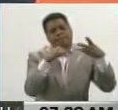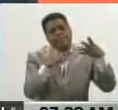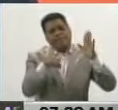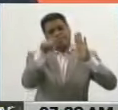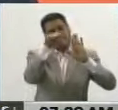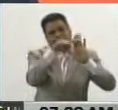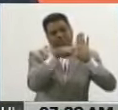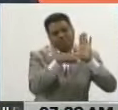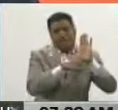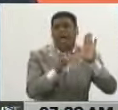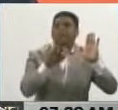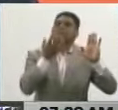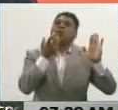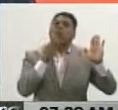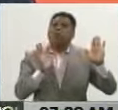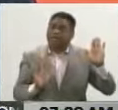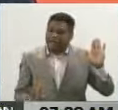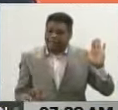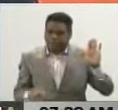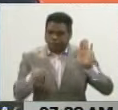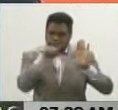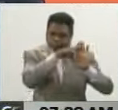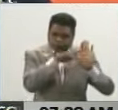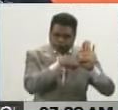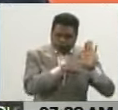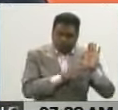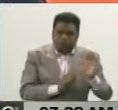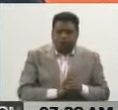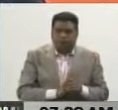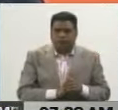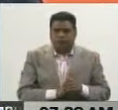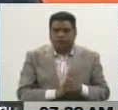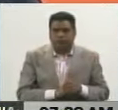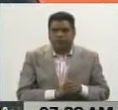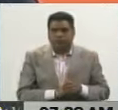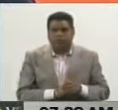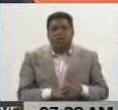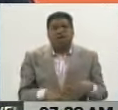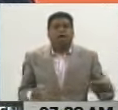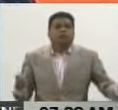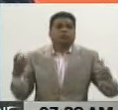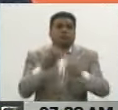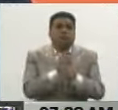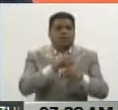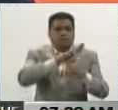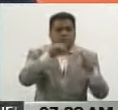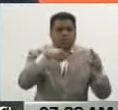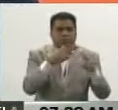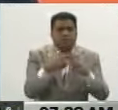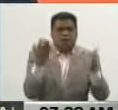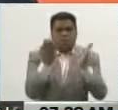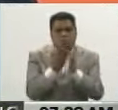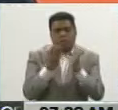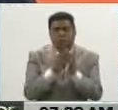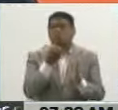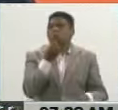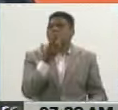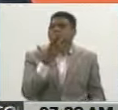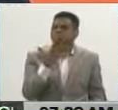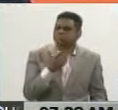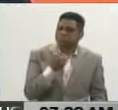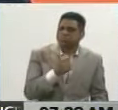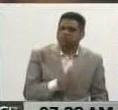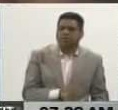ejemplo, habiendo logrado nosotros la universalización de la educación, nosotros estamos frente a la posibilidad